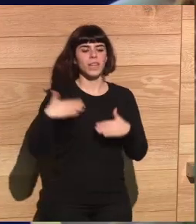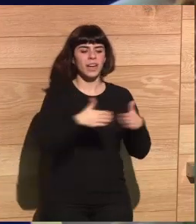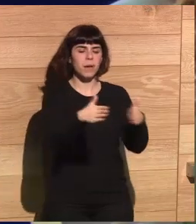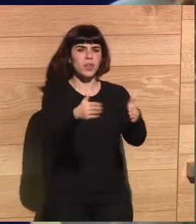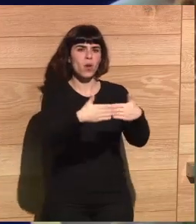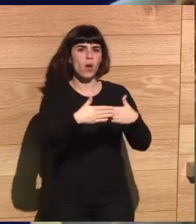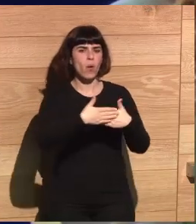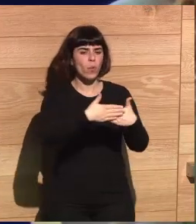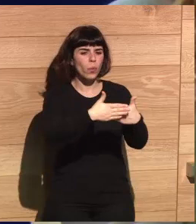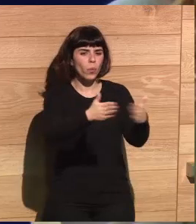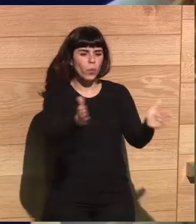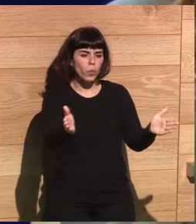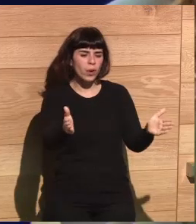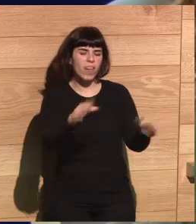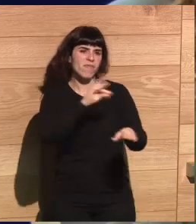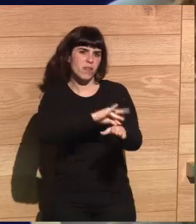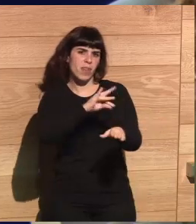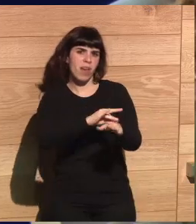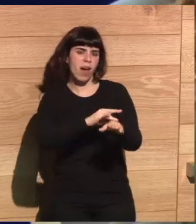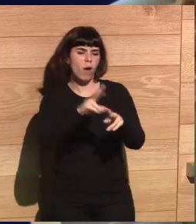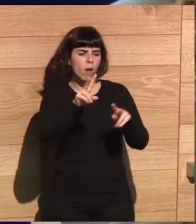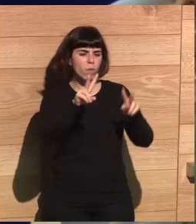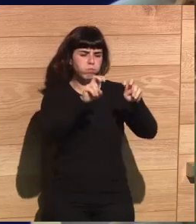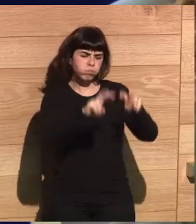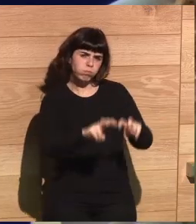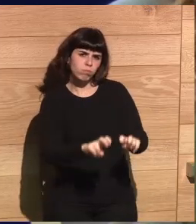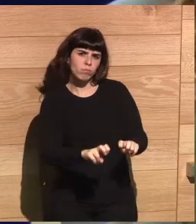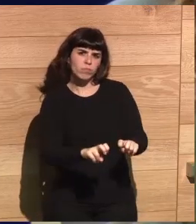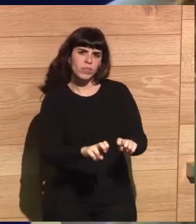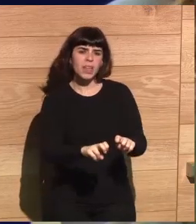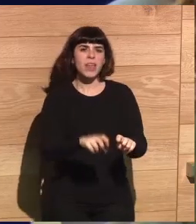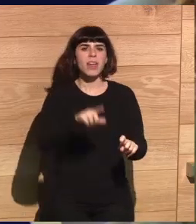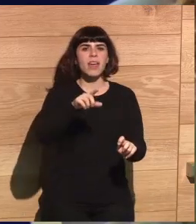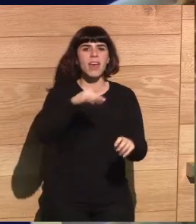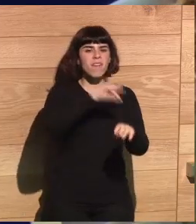además una enfermedad que afecta no solo a los enfermos, sino también a sus